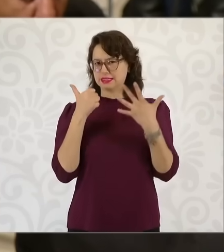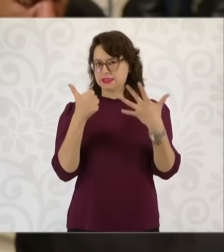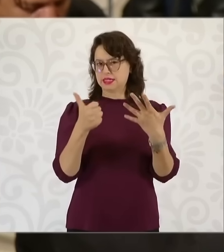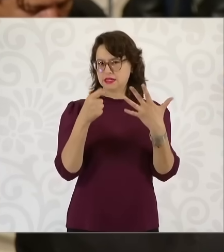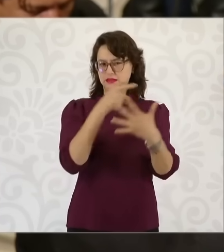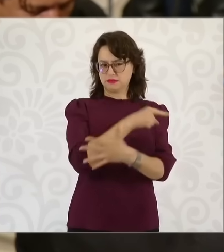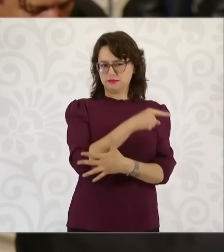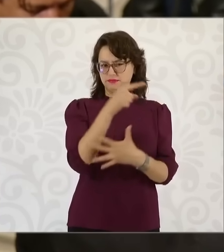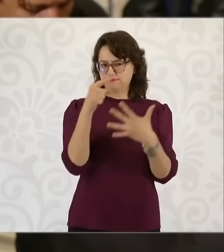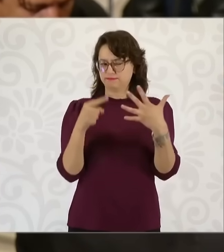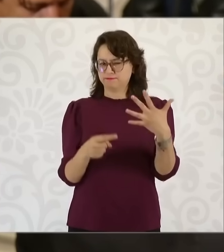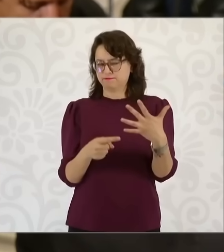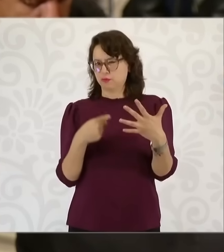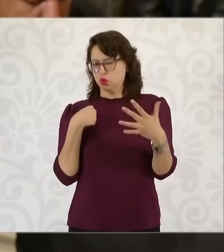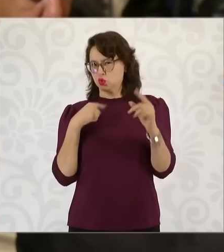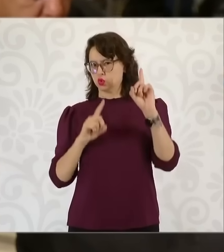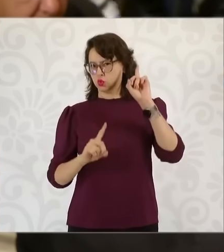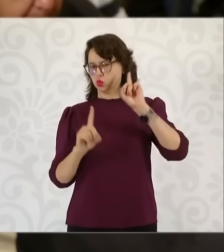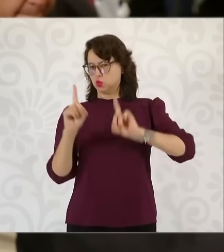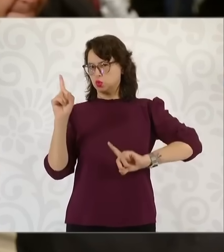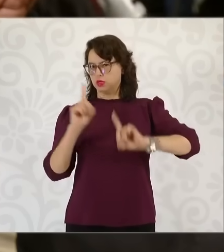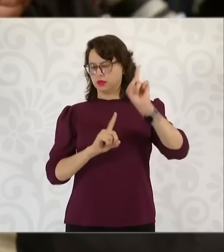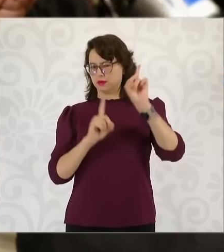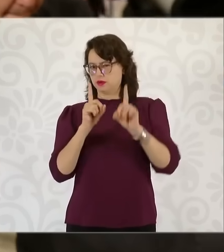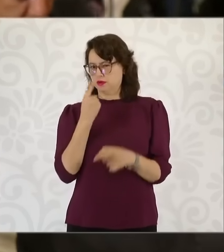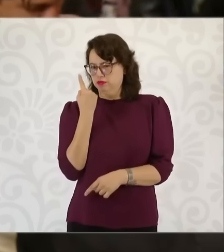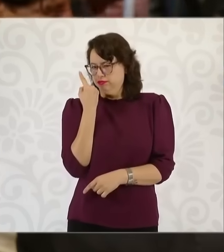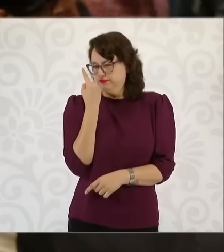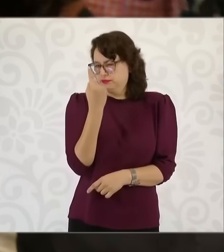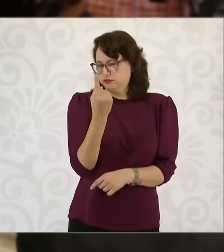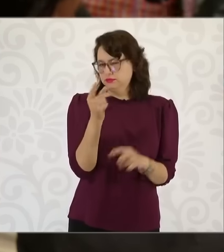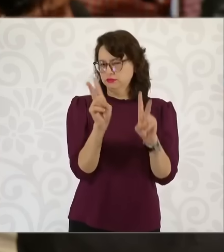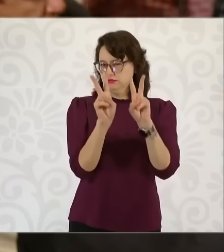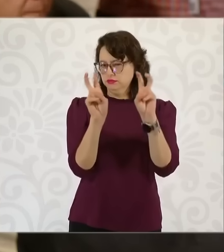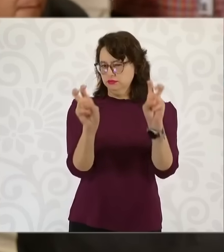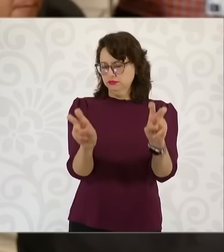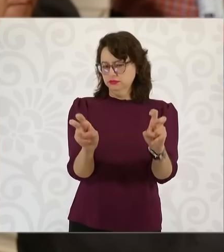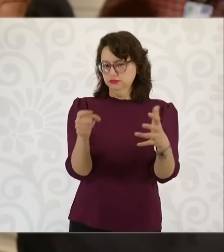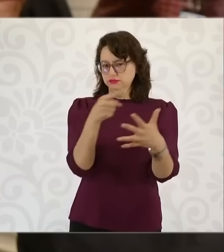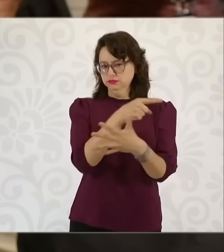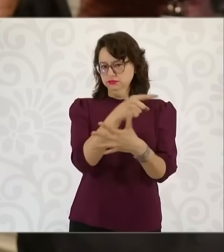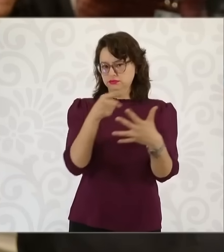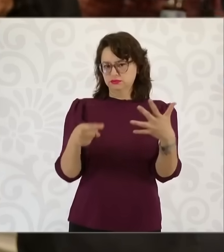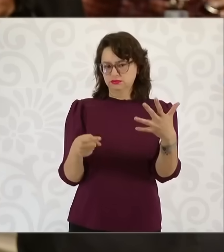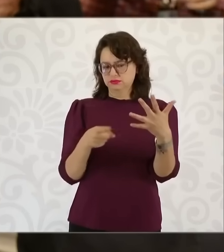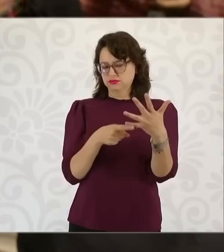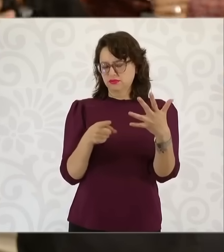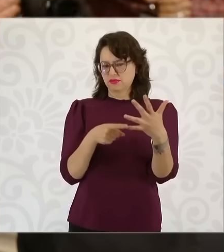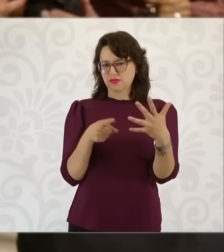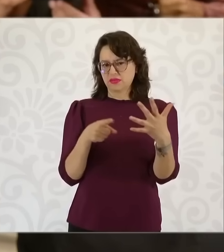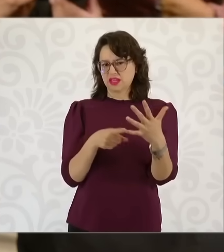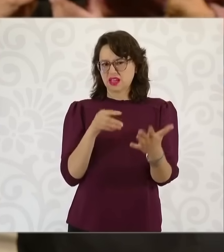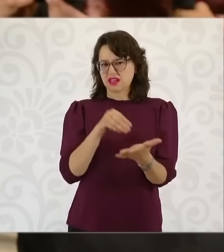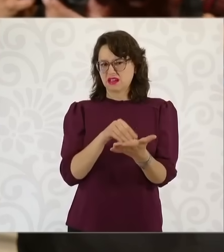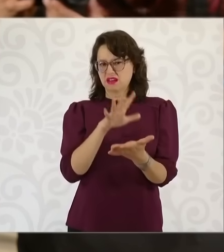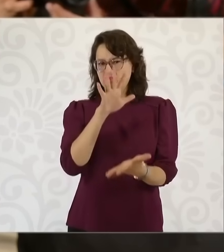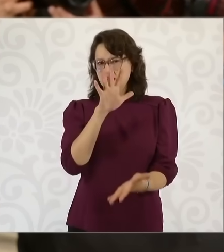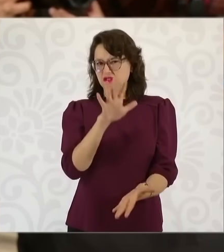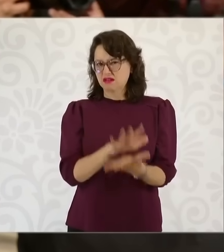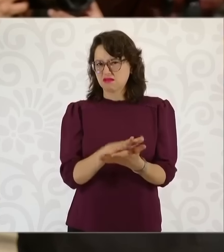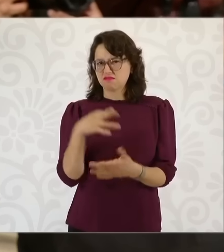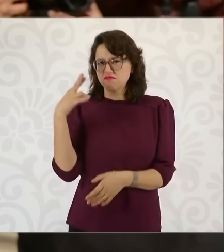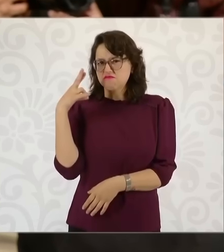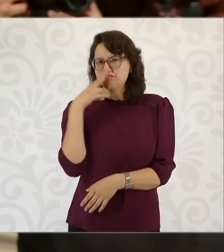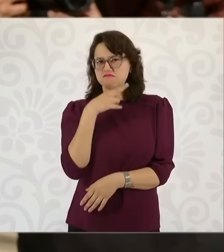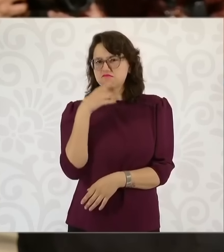si nos pudiera ahondar un poquito más sobre qué va, es esta ruta express para pacientes con cáncer, saber